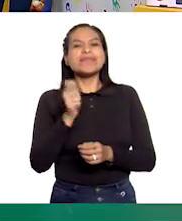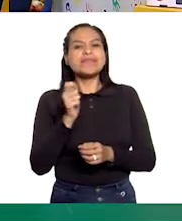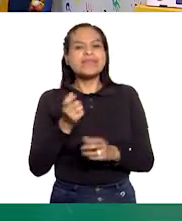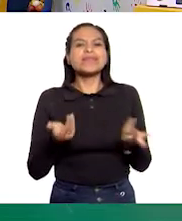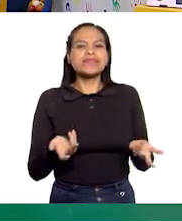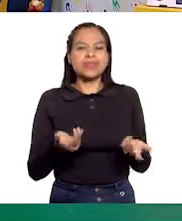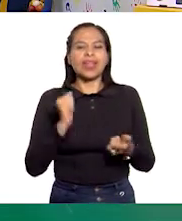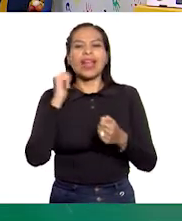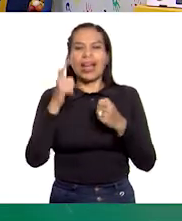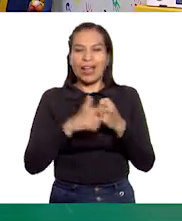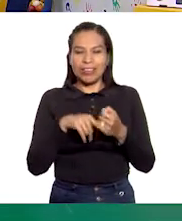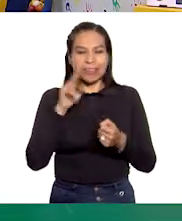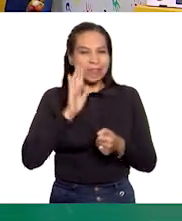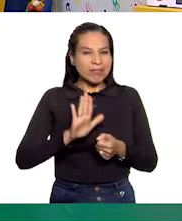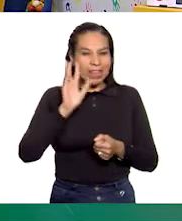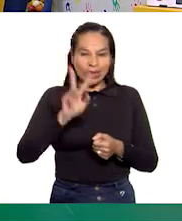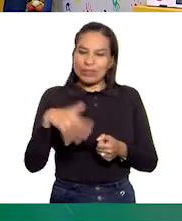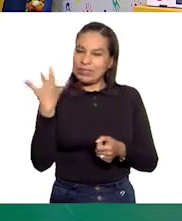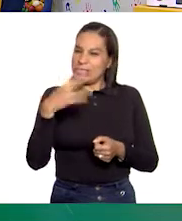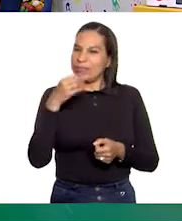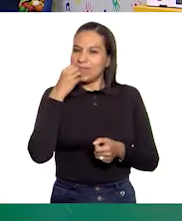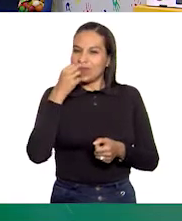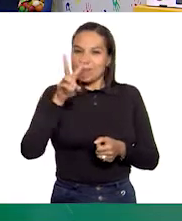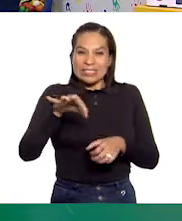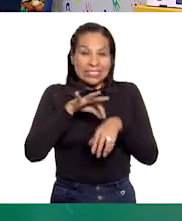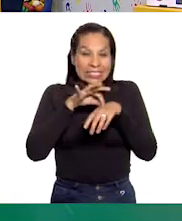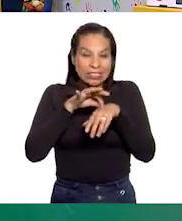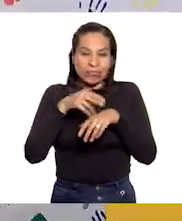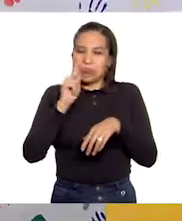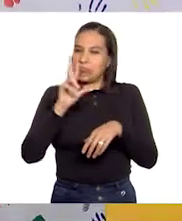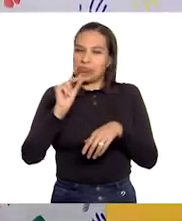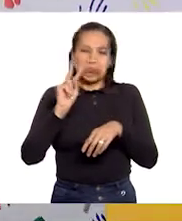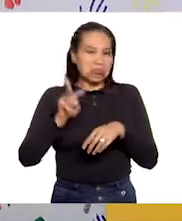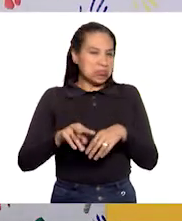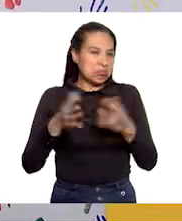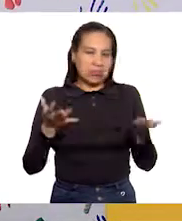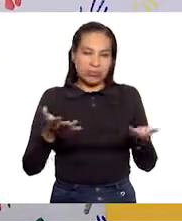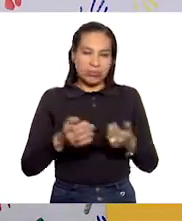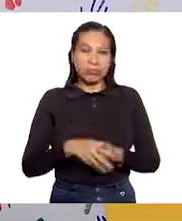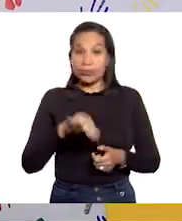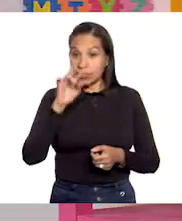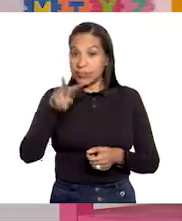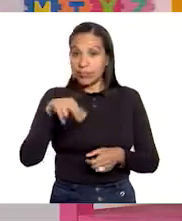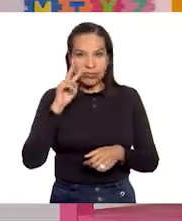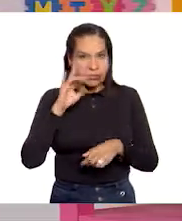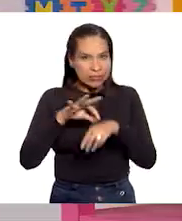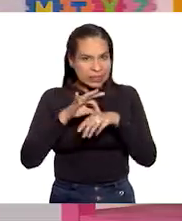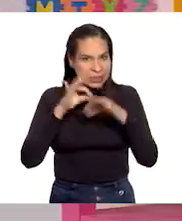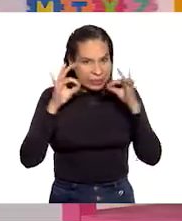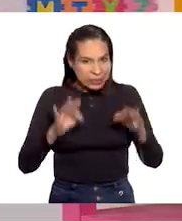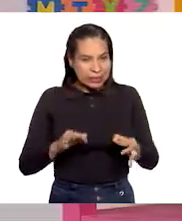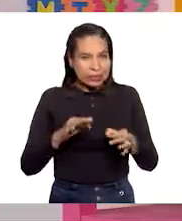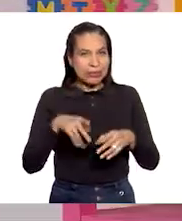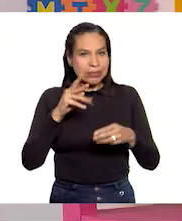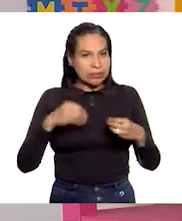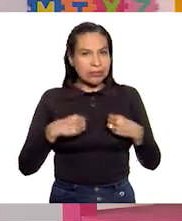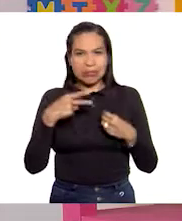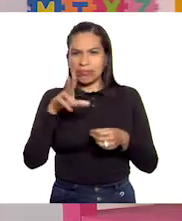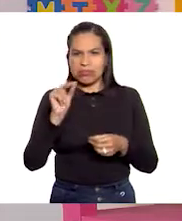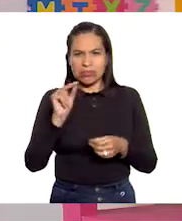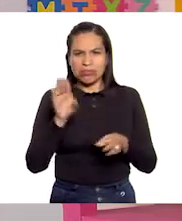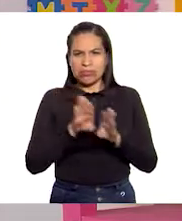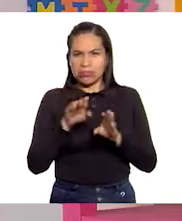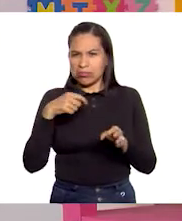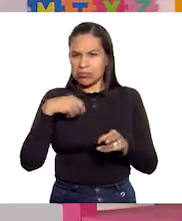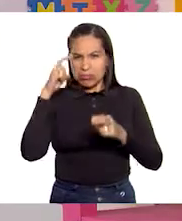significa algo que parece real, pero que no lo es, Pepe. Algo que parece real, pero que no lo es, como